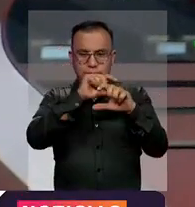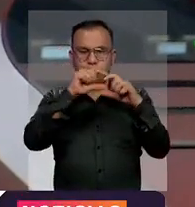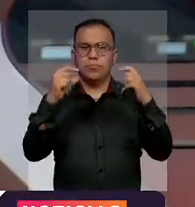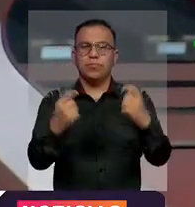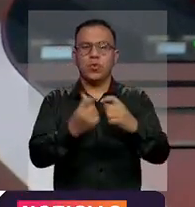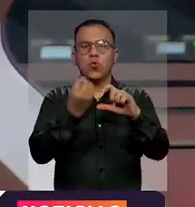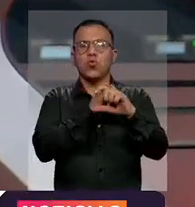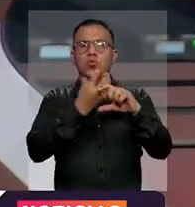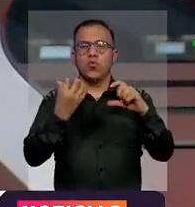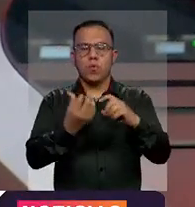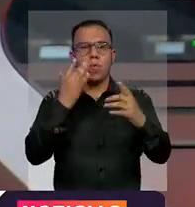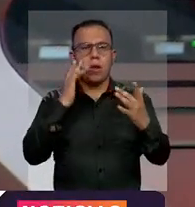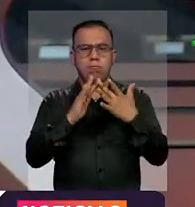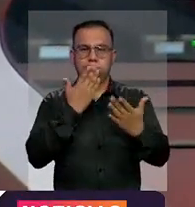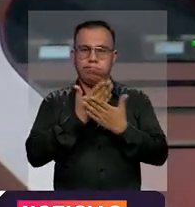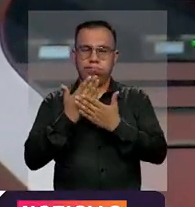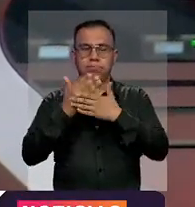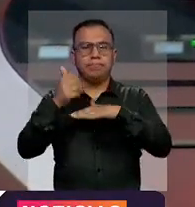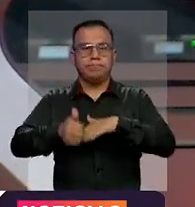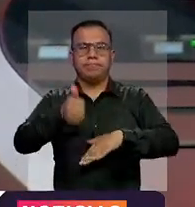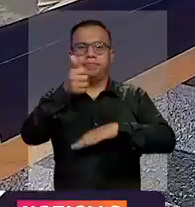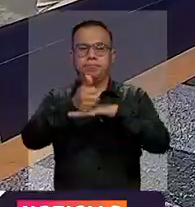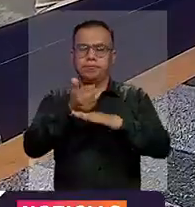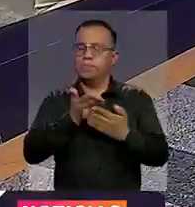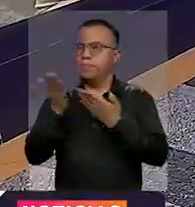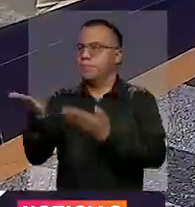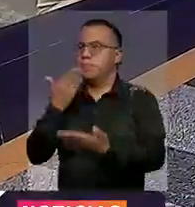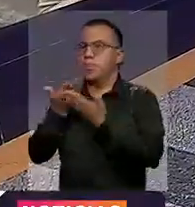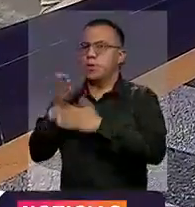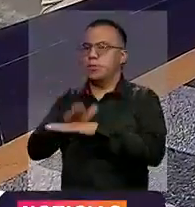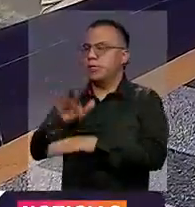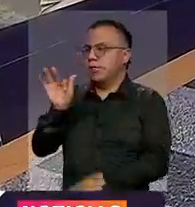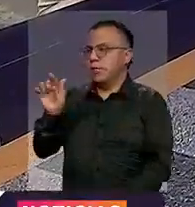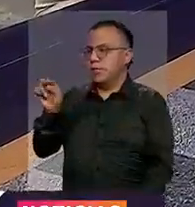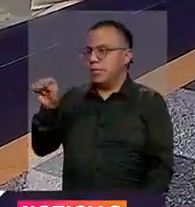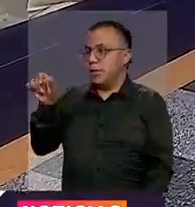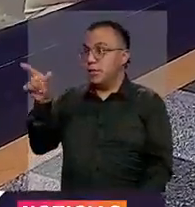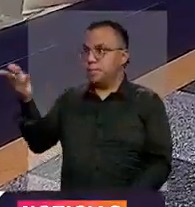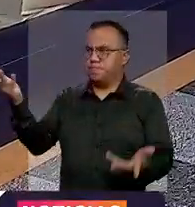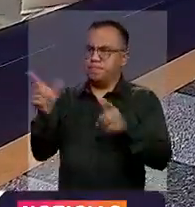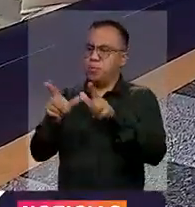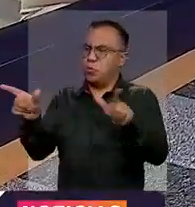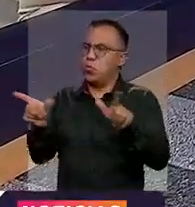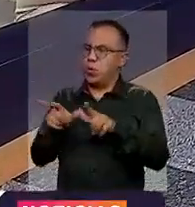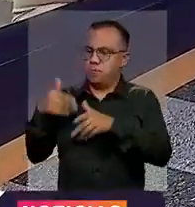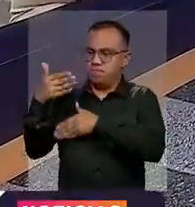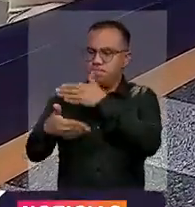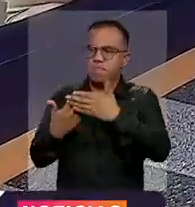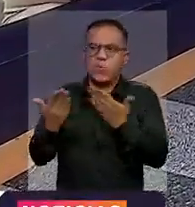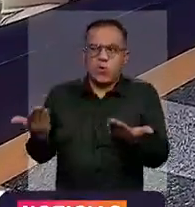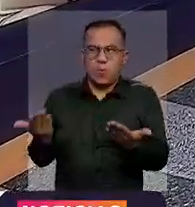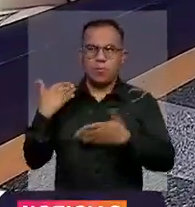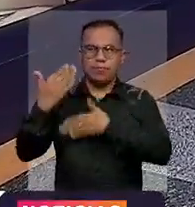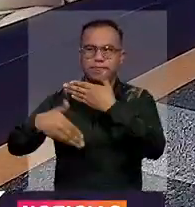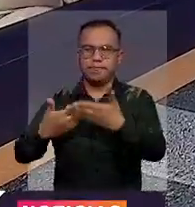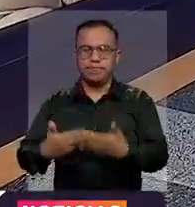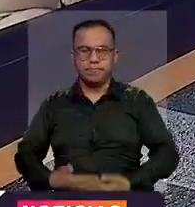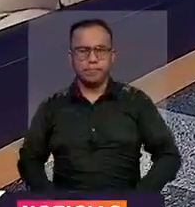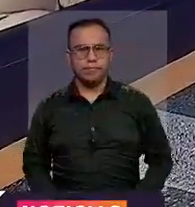la identificación por parte de las autoridades. Tatiana Sanabria, muy buenas tardes. Usted se encuentra en uno de estos operativos. ¿Cómo avanzan?